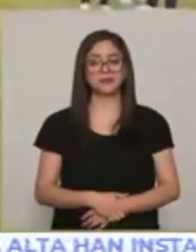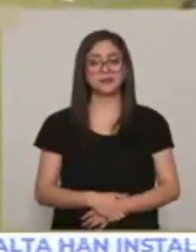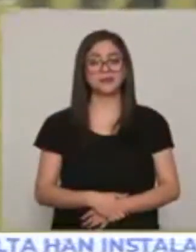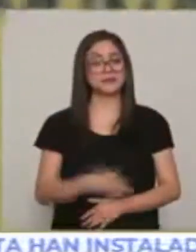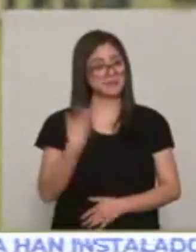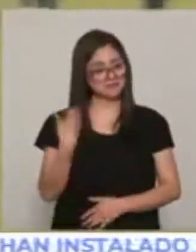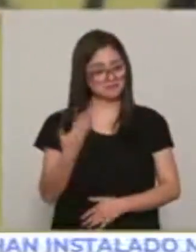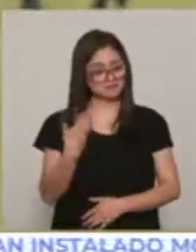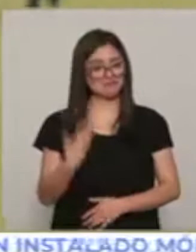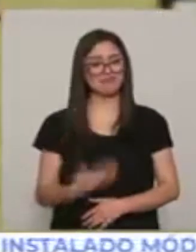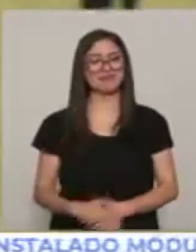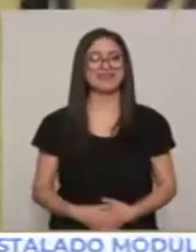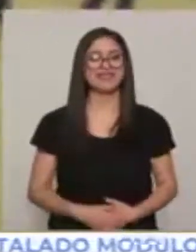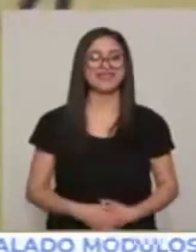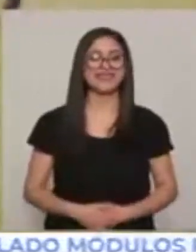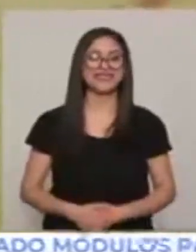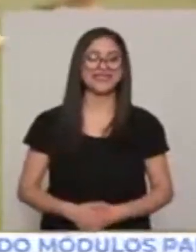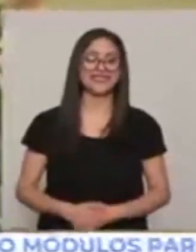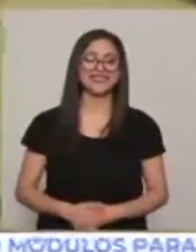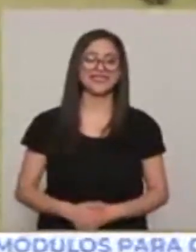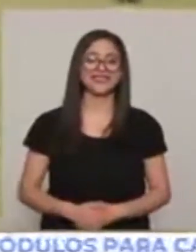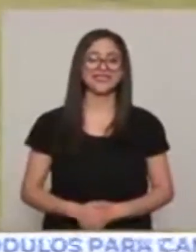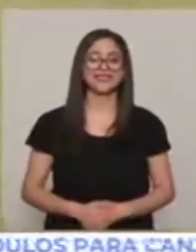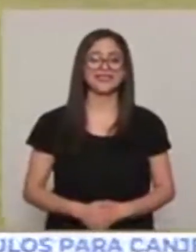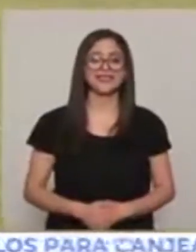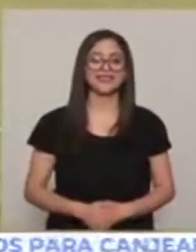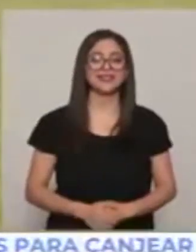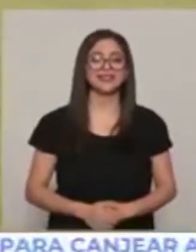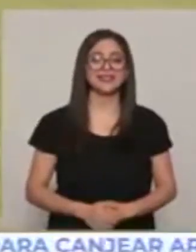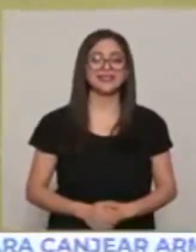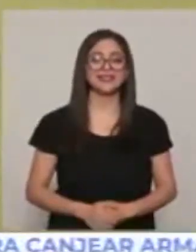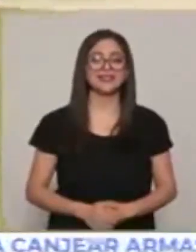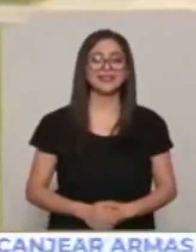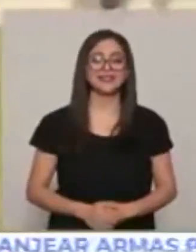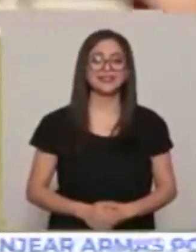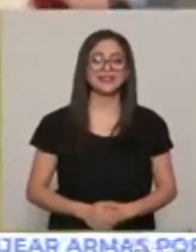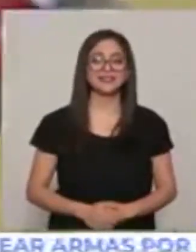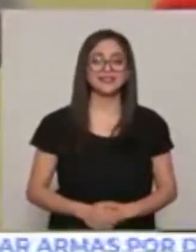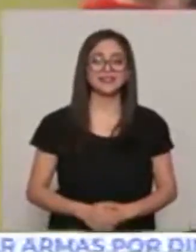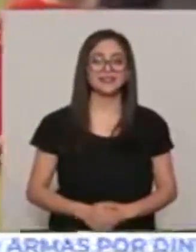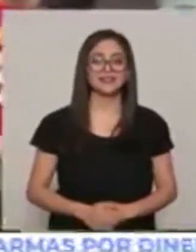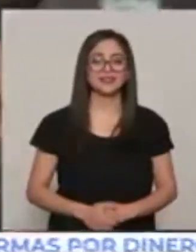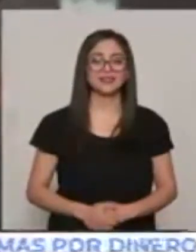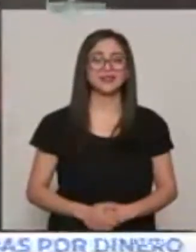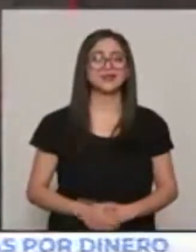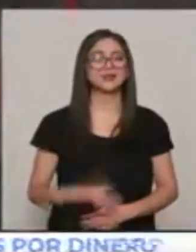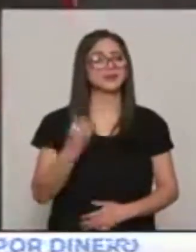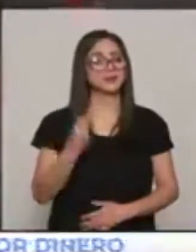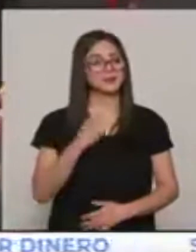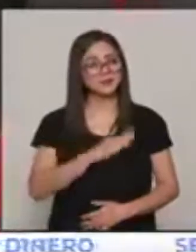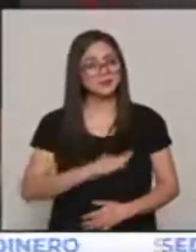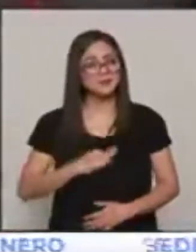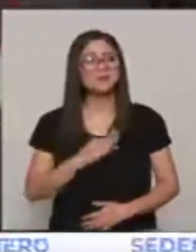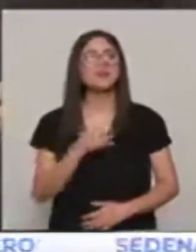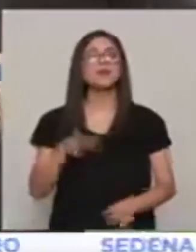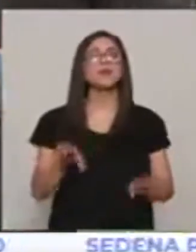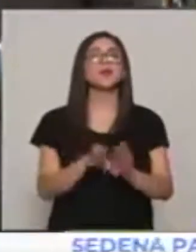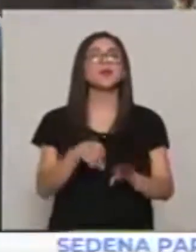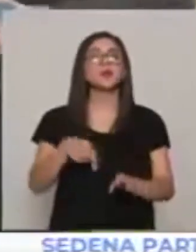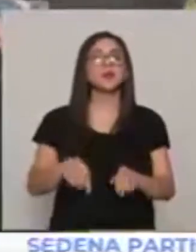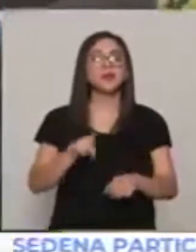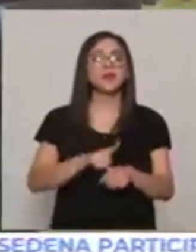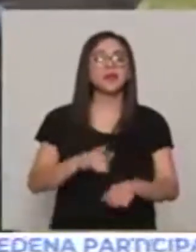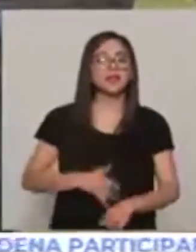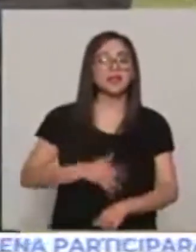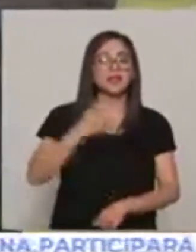Bien, ¿eh? Muy bien, muy bien. Está preparando yarda 15. Muchas felicidades. ¿Qué tal? ¿Cómo les está pasando en